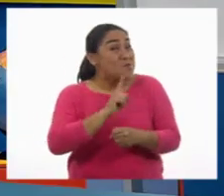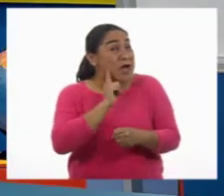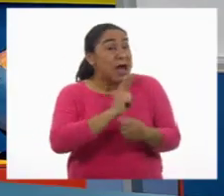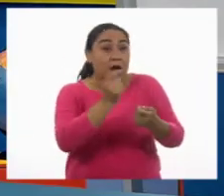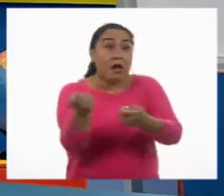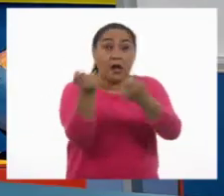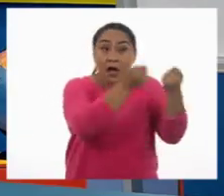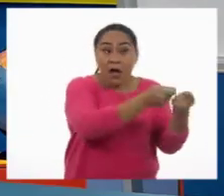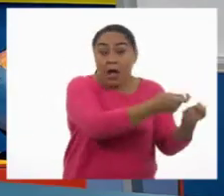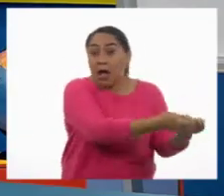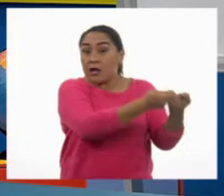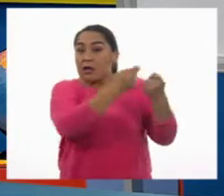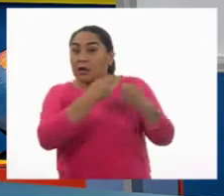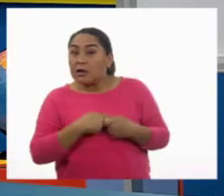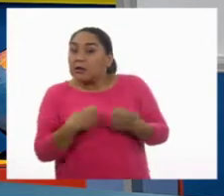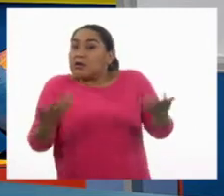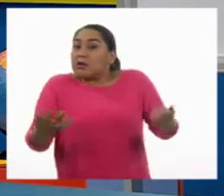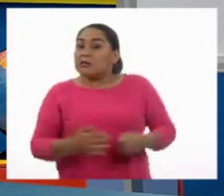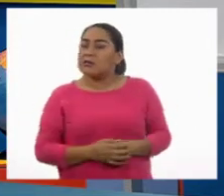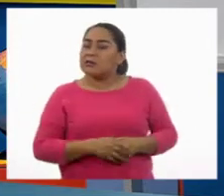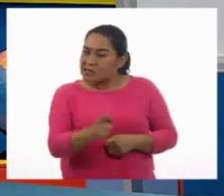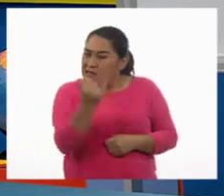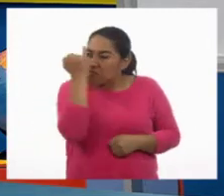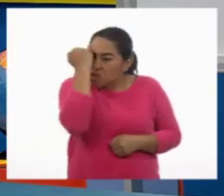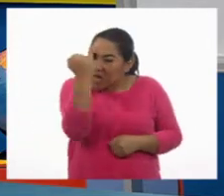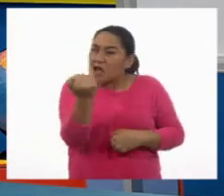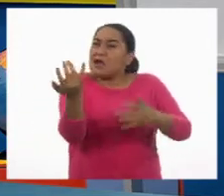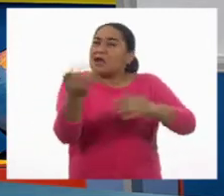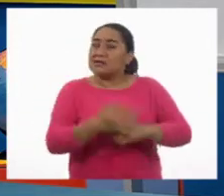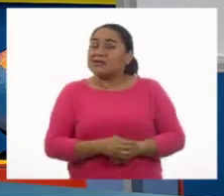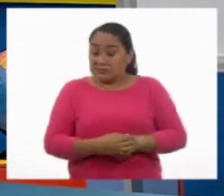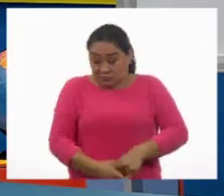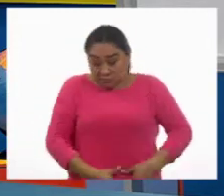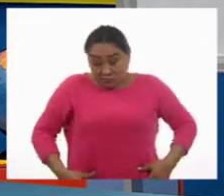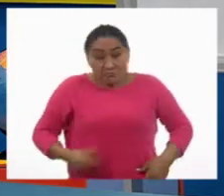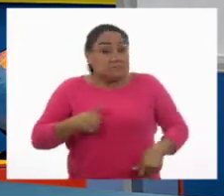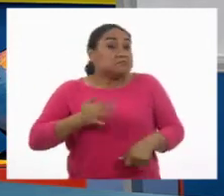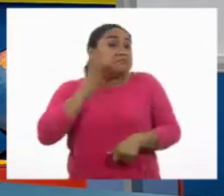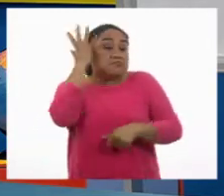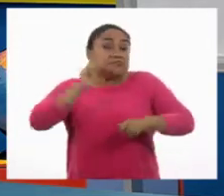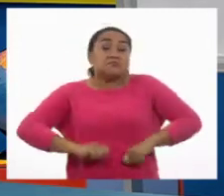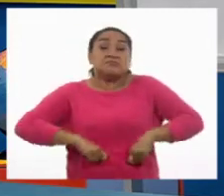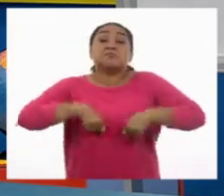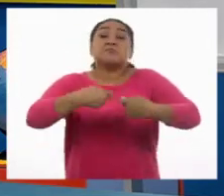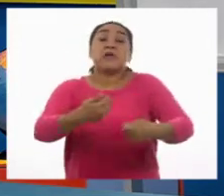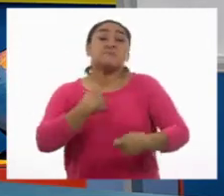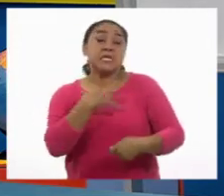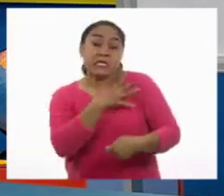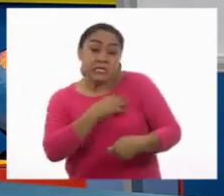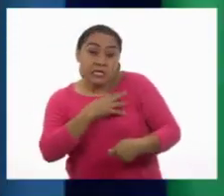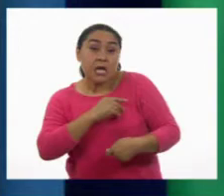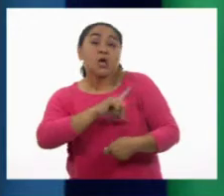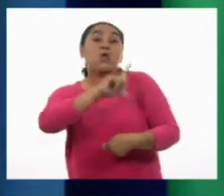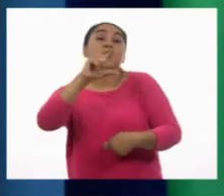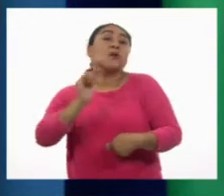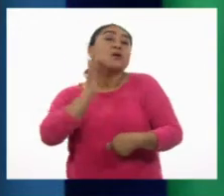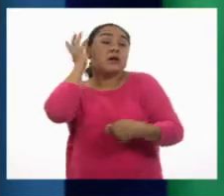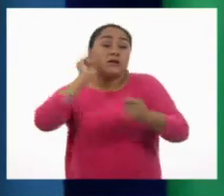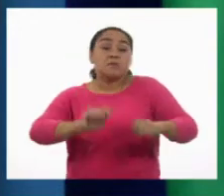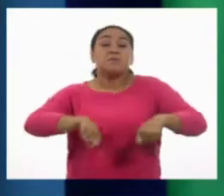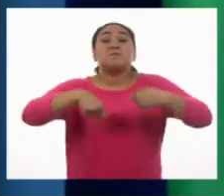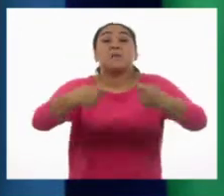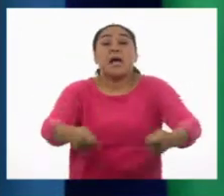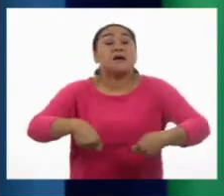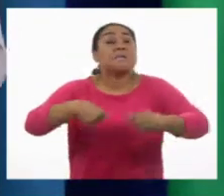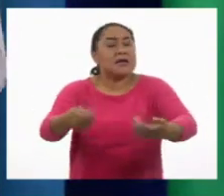imagina, maestro? Este cinturón lo usará alguno de mis hijos y después los hijos de mis hijos. Los objetos